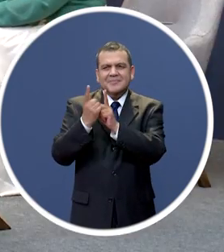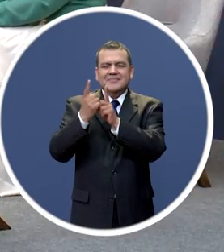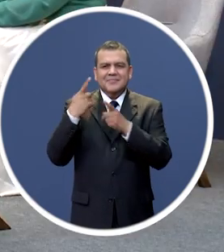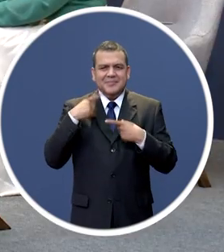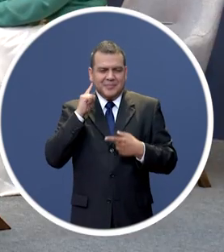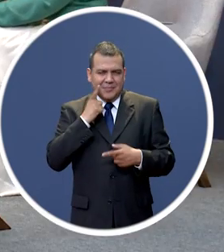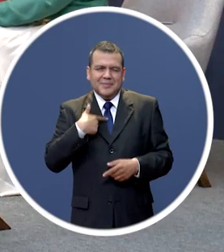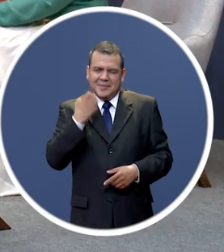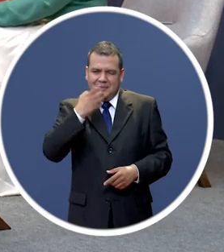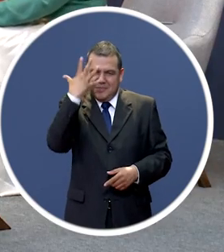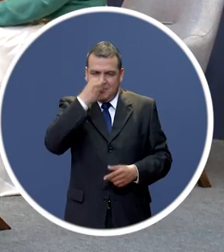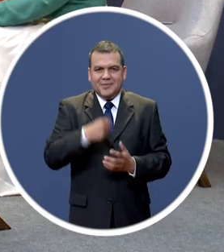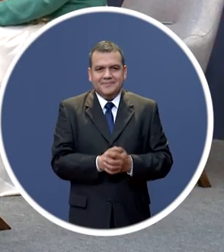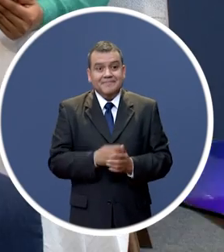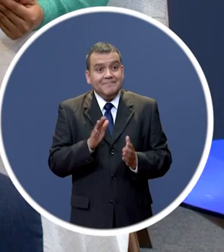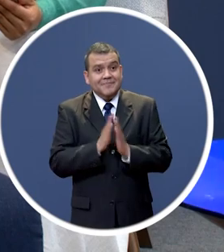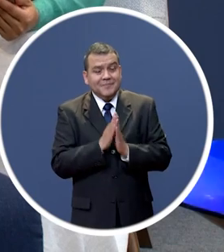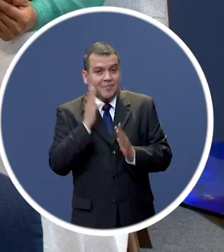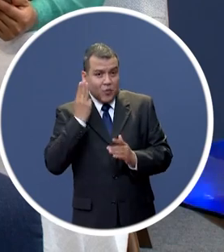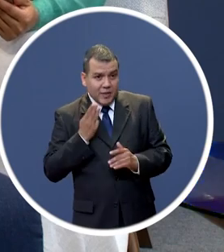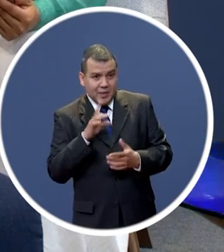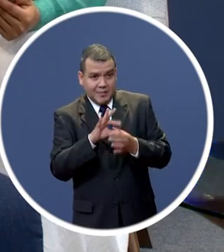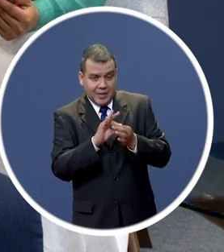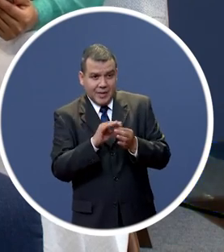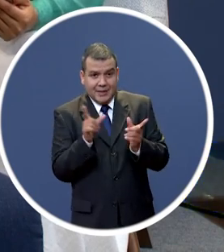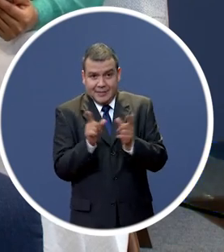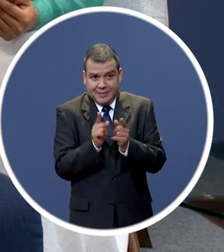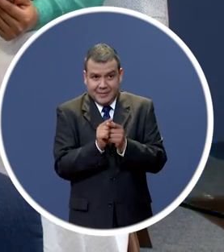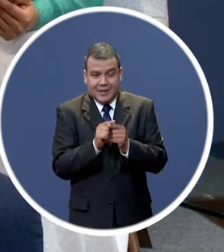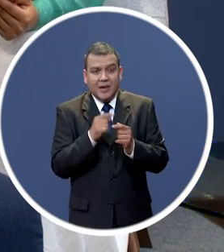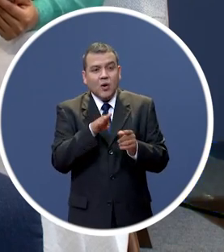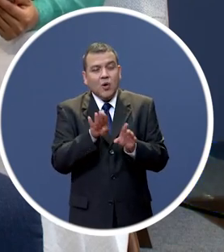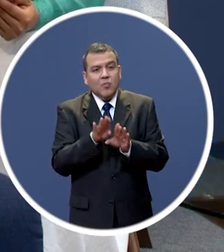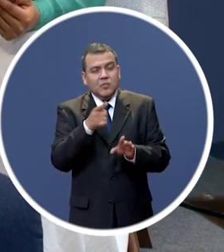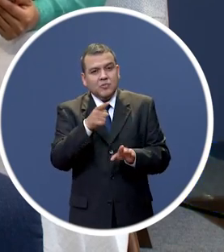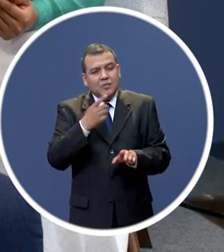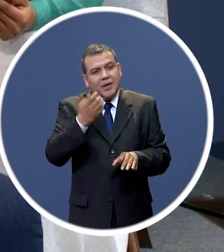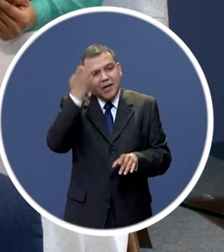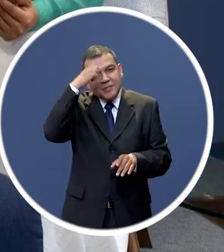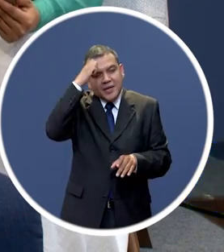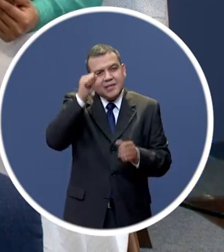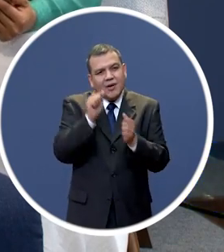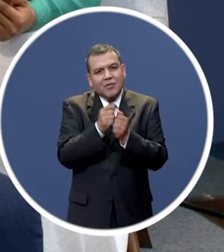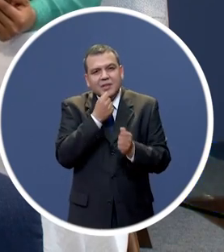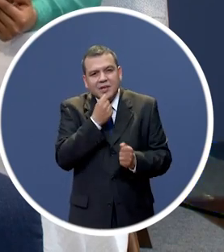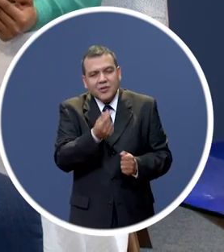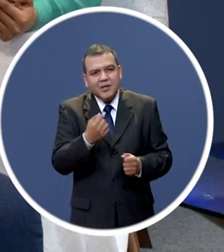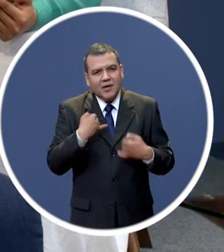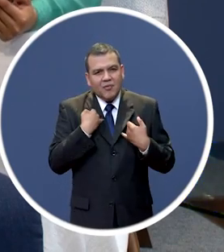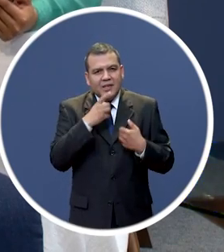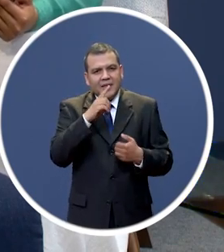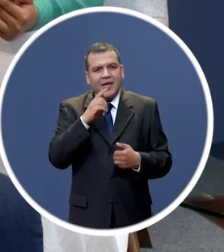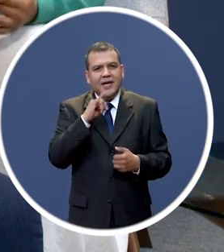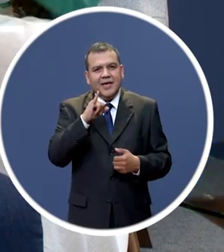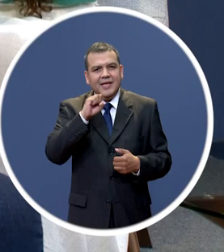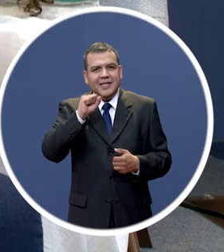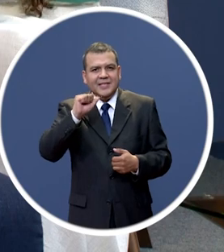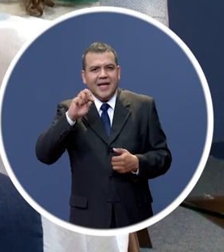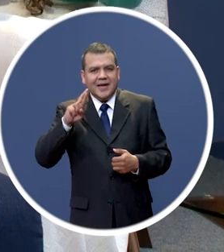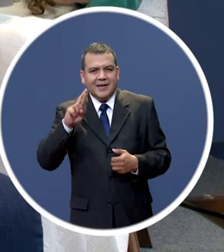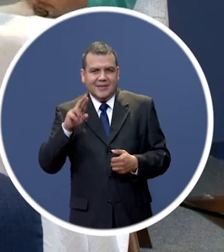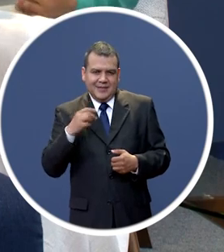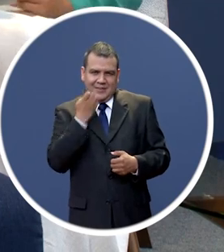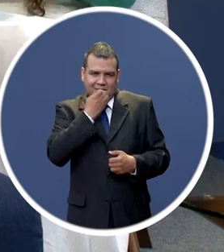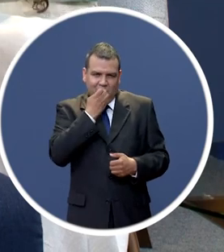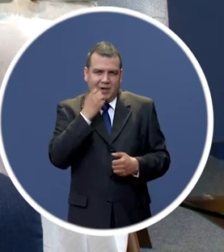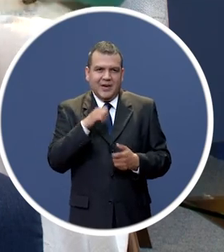Es una experiencia muy bonita. Mónica, en breves palabras, ¿cómo ha sido tu experiencia con los jóvenes, los niños del Instituto Soledad Seveo de los Reyes? Sabemos